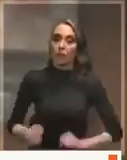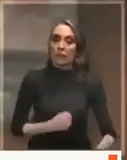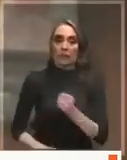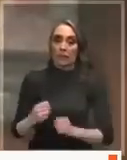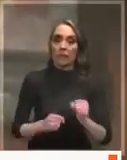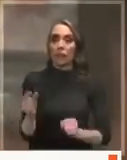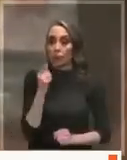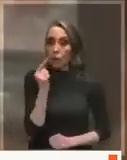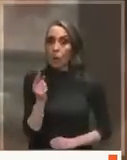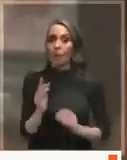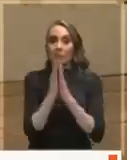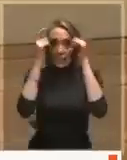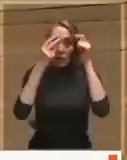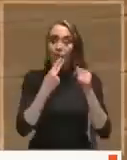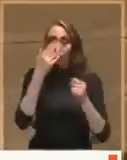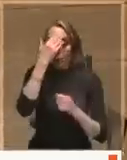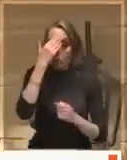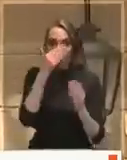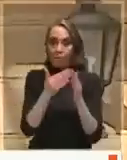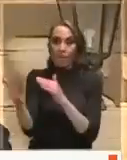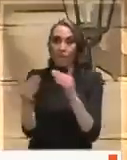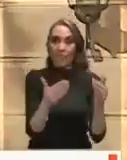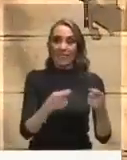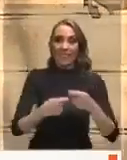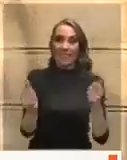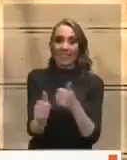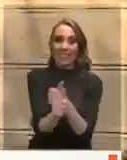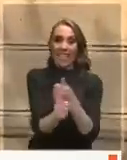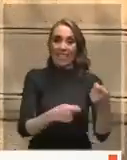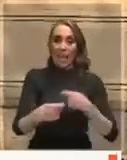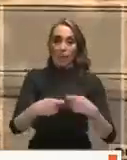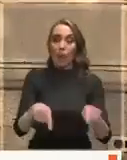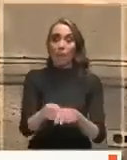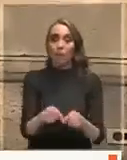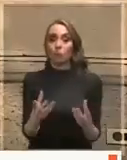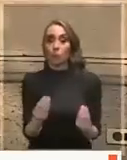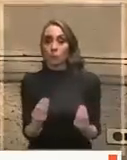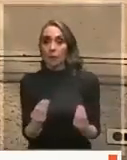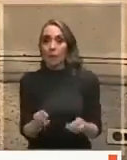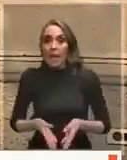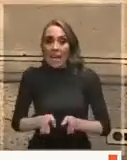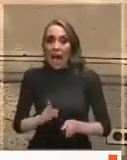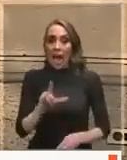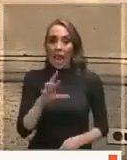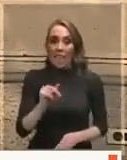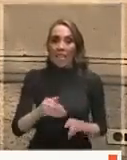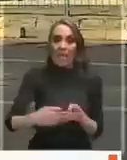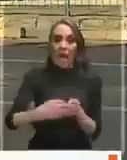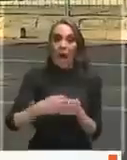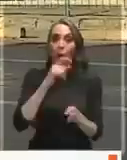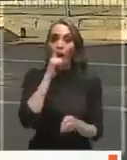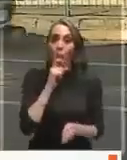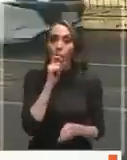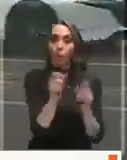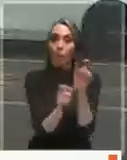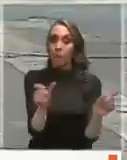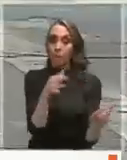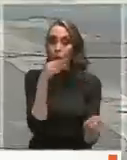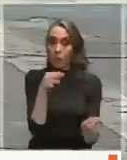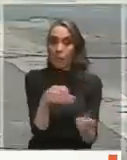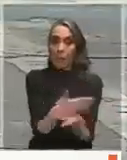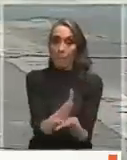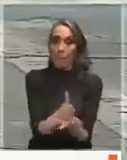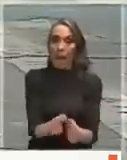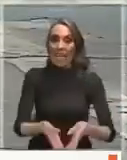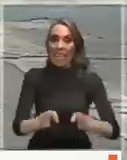vive preocupado. Los vecinos cercanos a su negocio, lo mismo. Acá en Calle Lira con Curicó, la gente dice que el plan